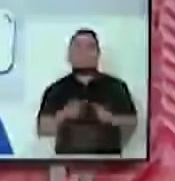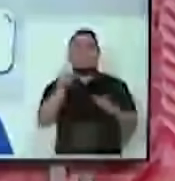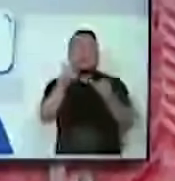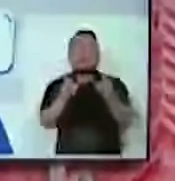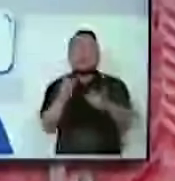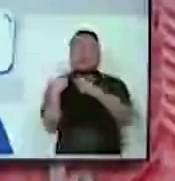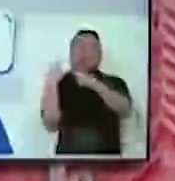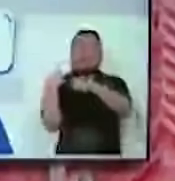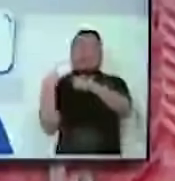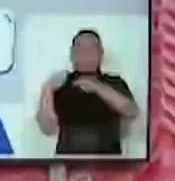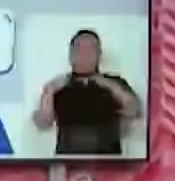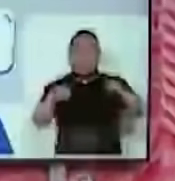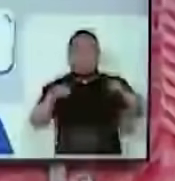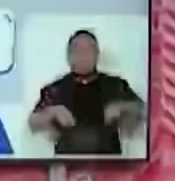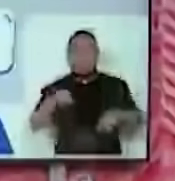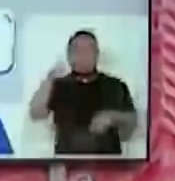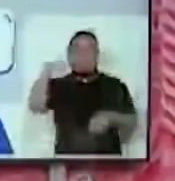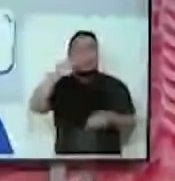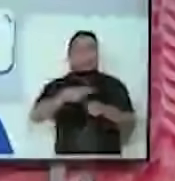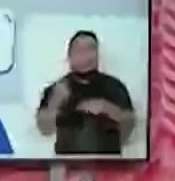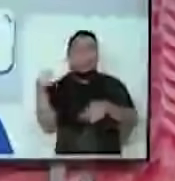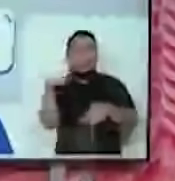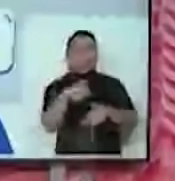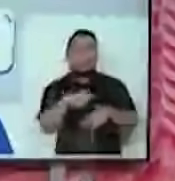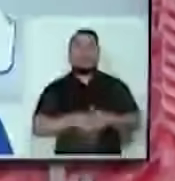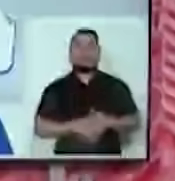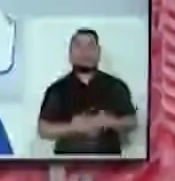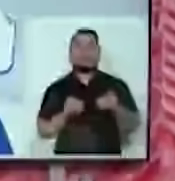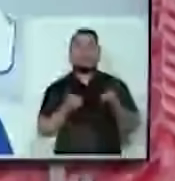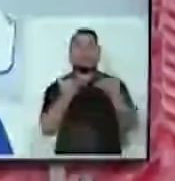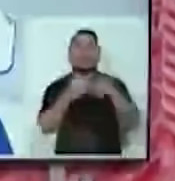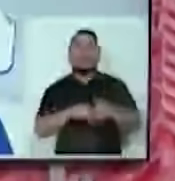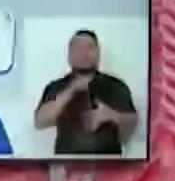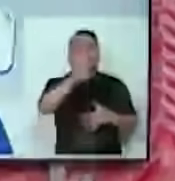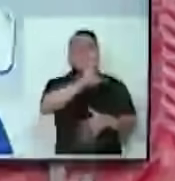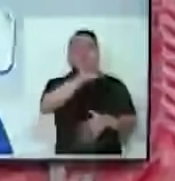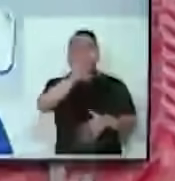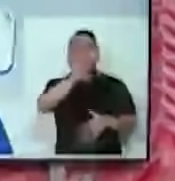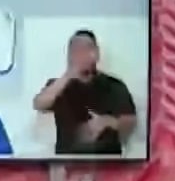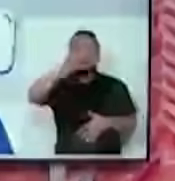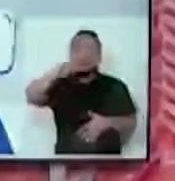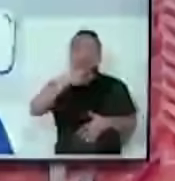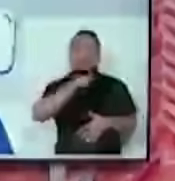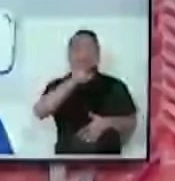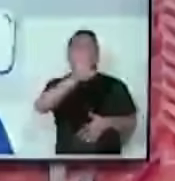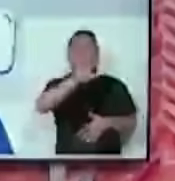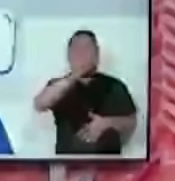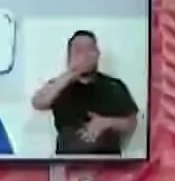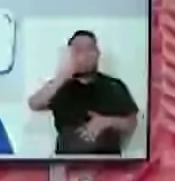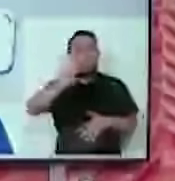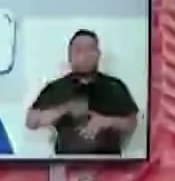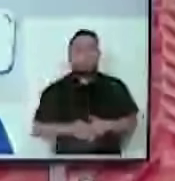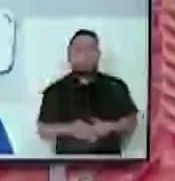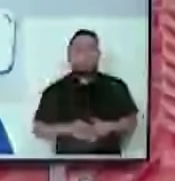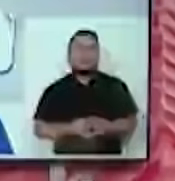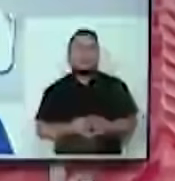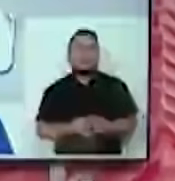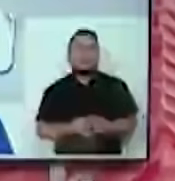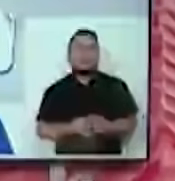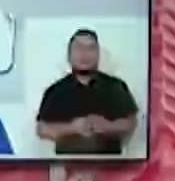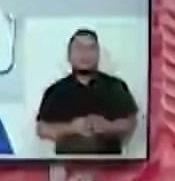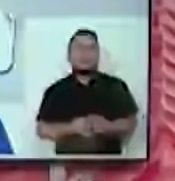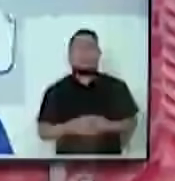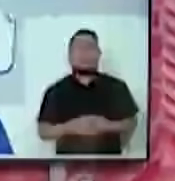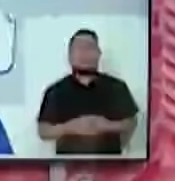proceso electoral, no solamente el acto de votación, todo el proceso electoral esté de acuerdo a la Constitución. Cuando digo